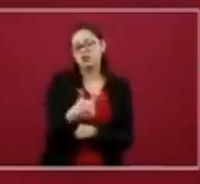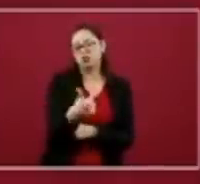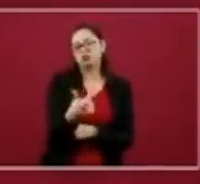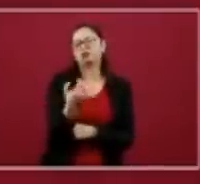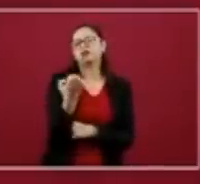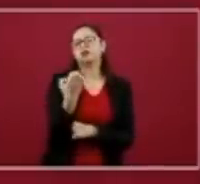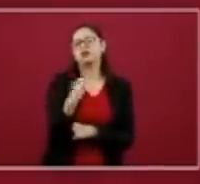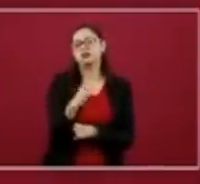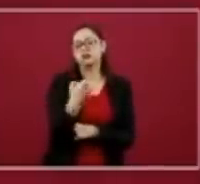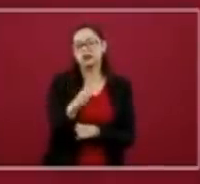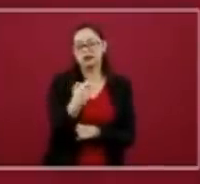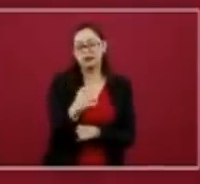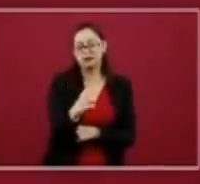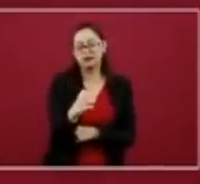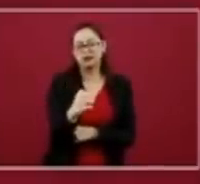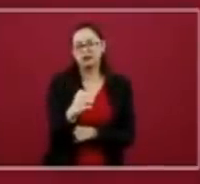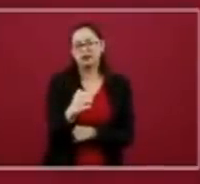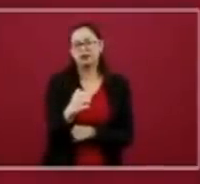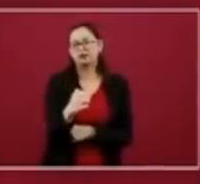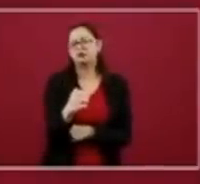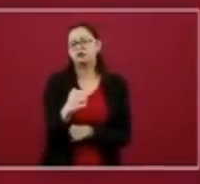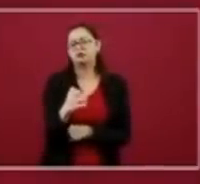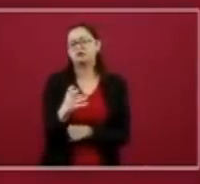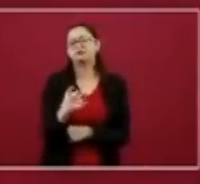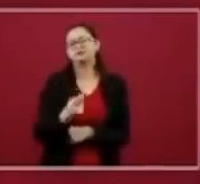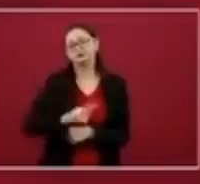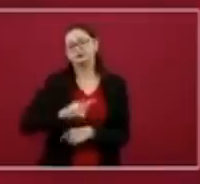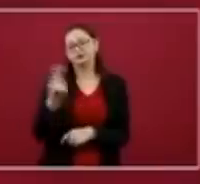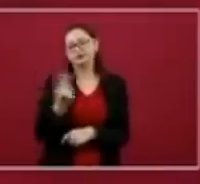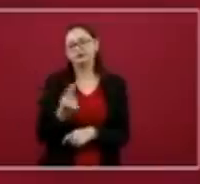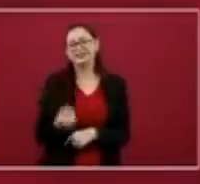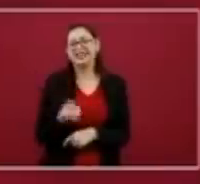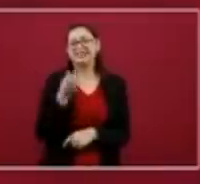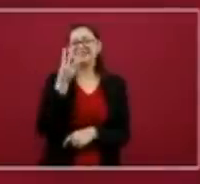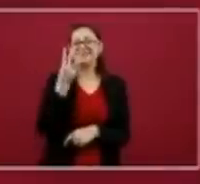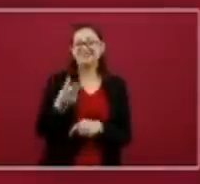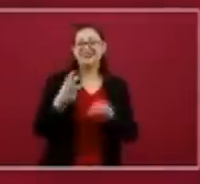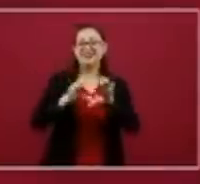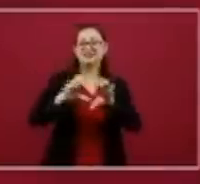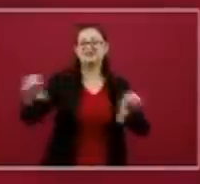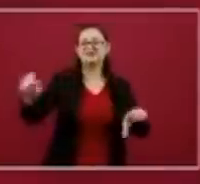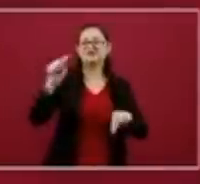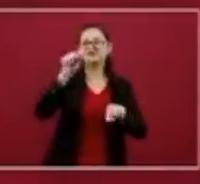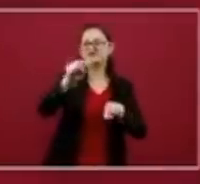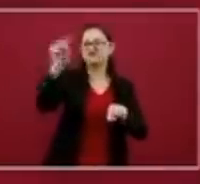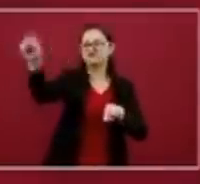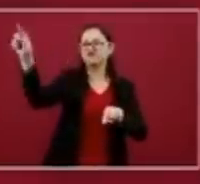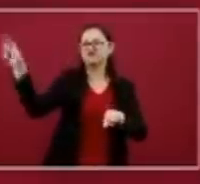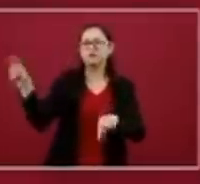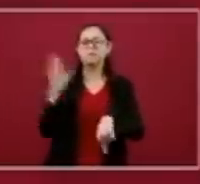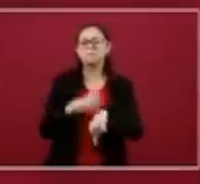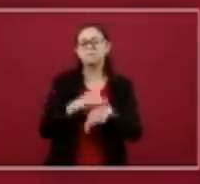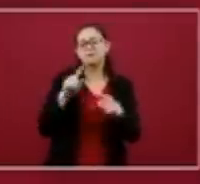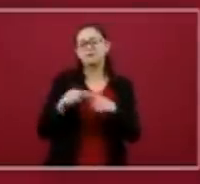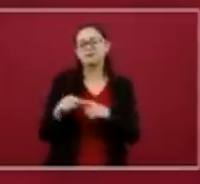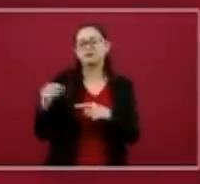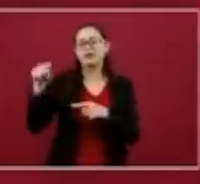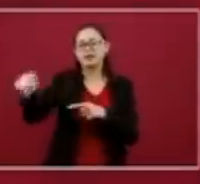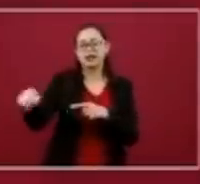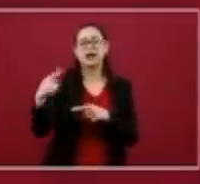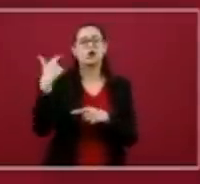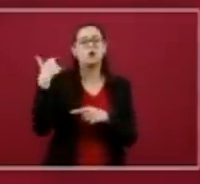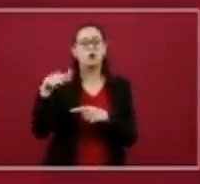la necesidad de tomar en consideración tres ductos más para incrementar la seguridad, que sería Salamanca,